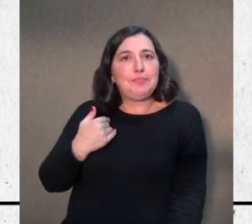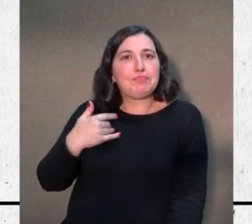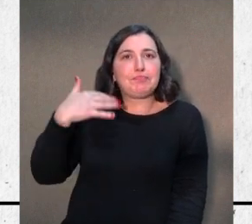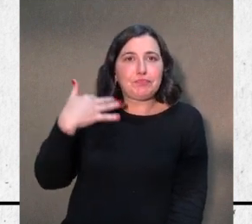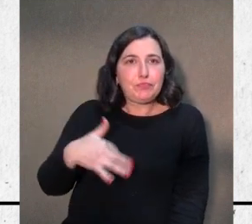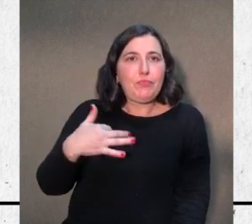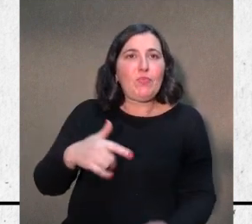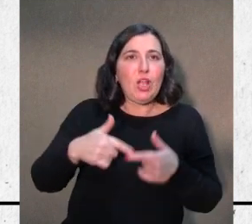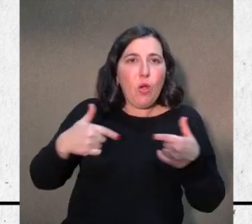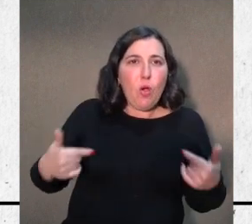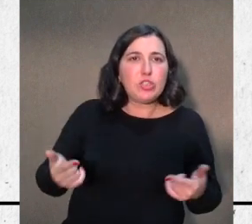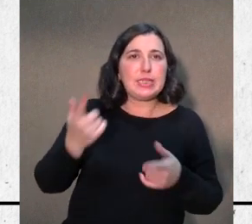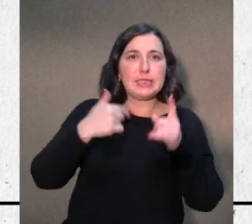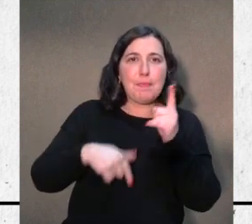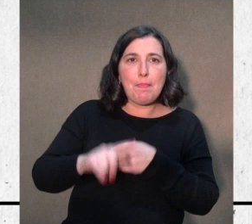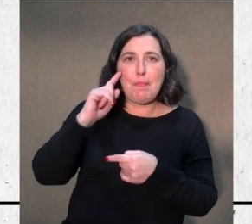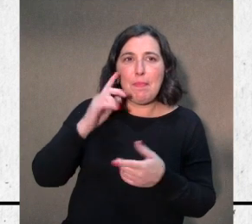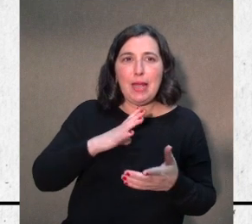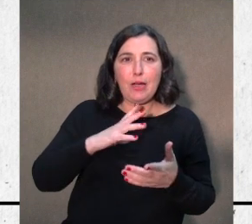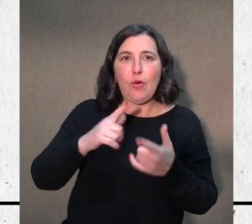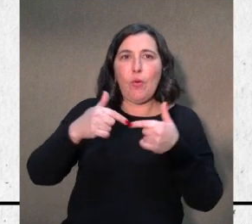mi casa era un desfile de personas. Entonces,